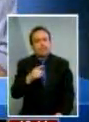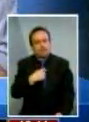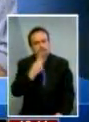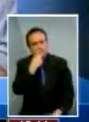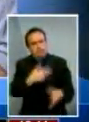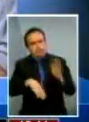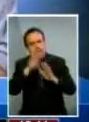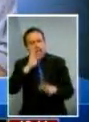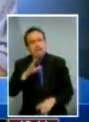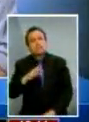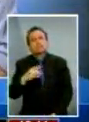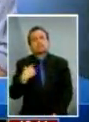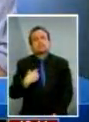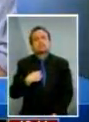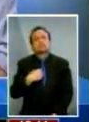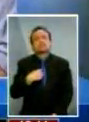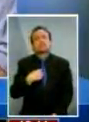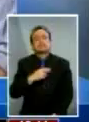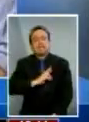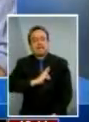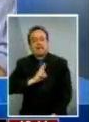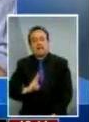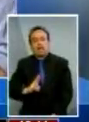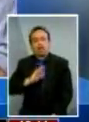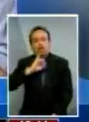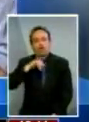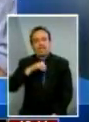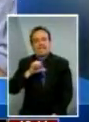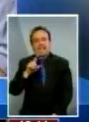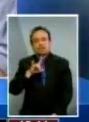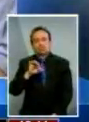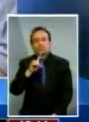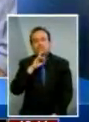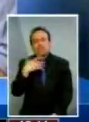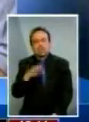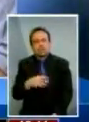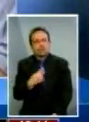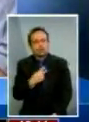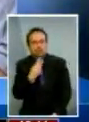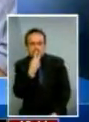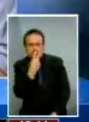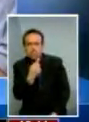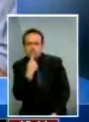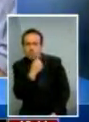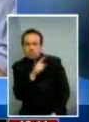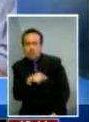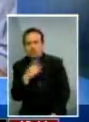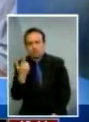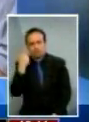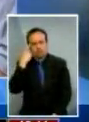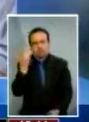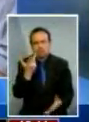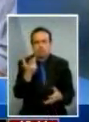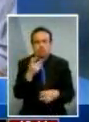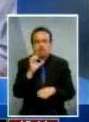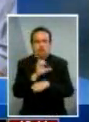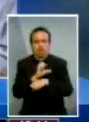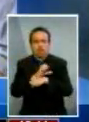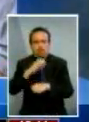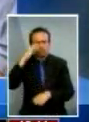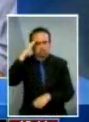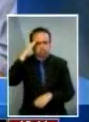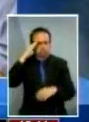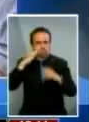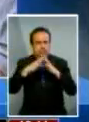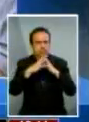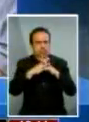con un religioso jesuita hace unos momentos y hablaba de que se está viviendo lo que él calificaba como un estado policial